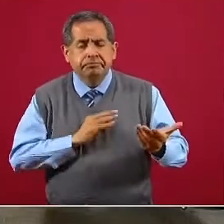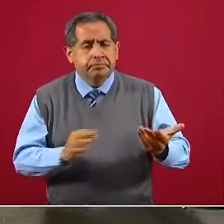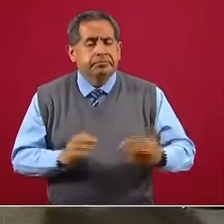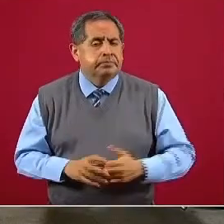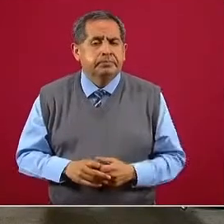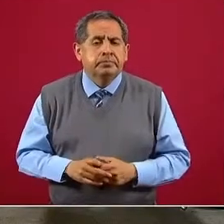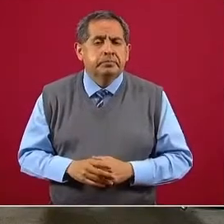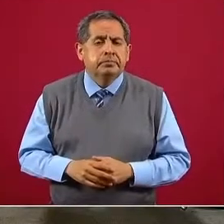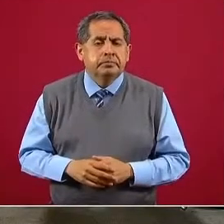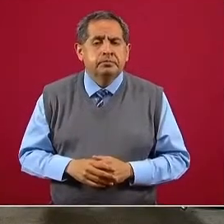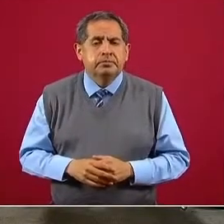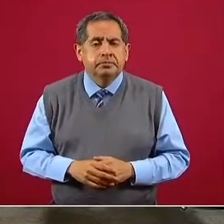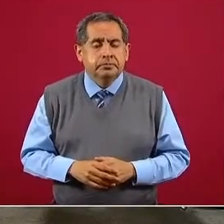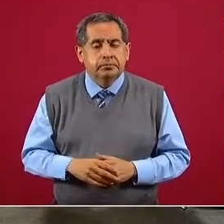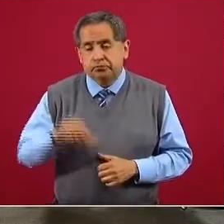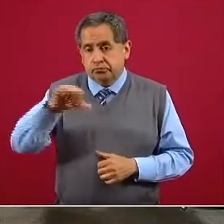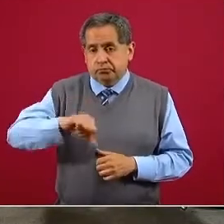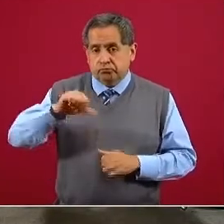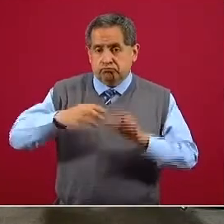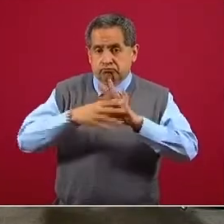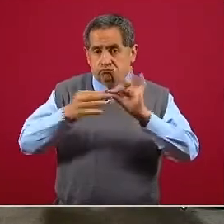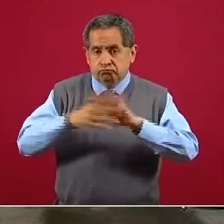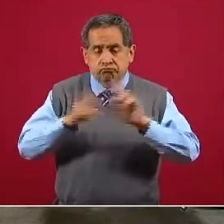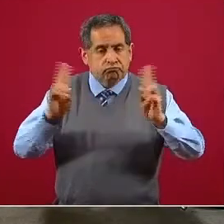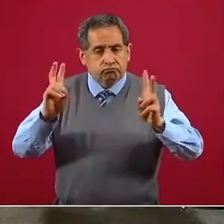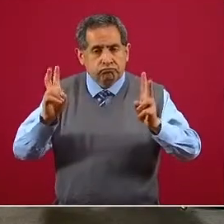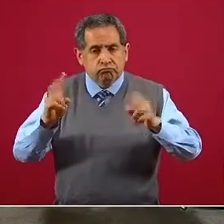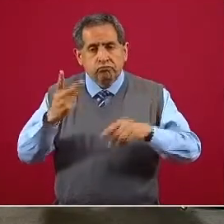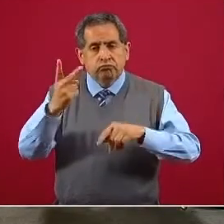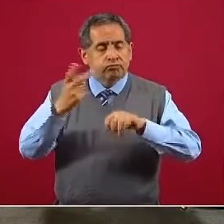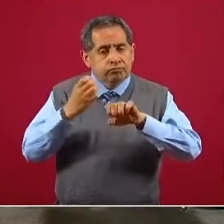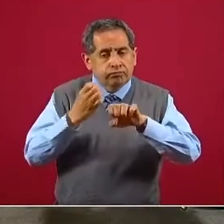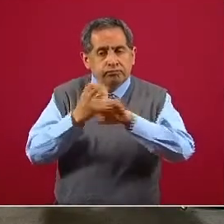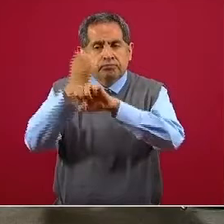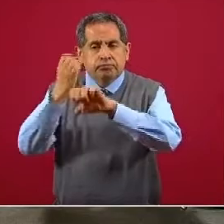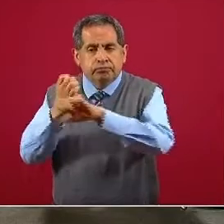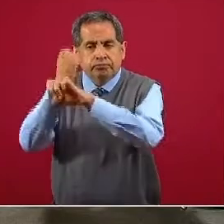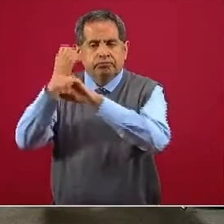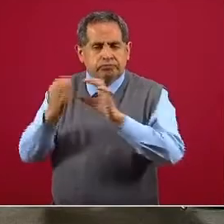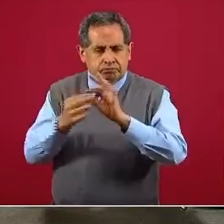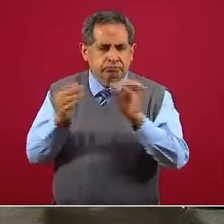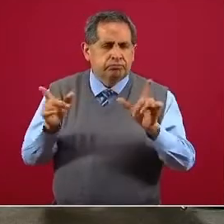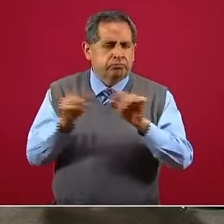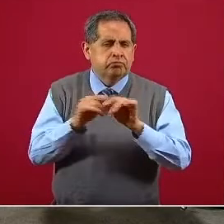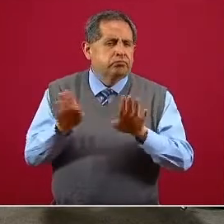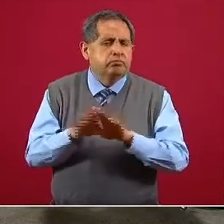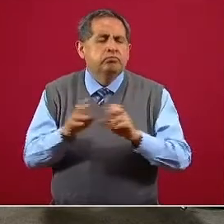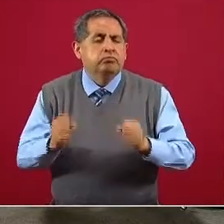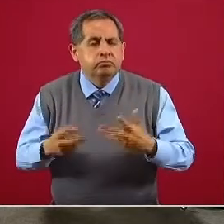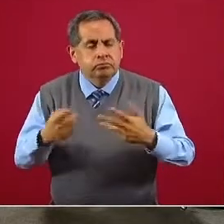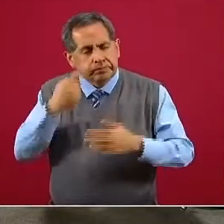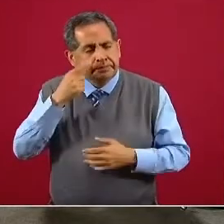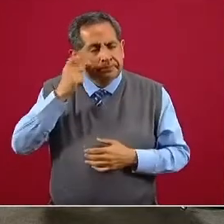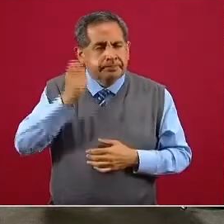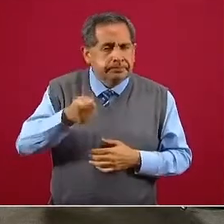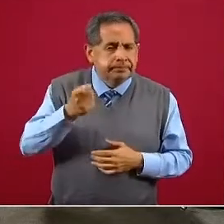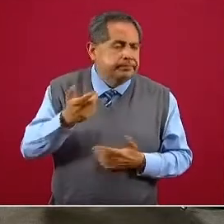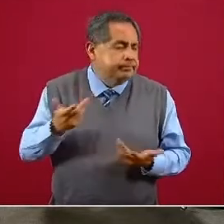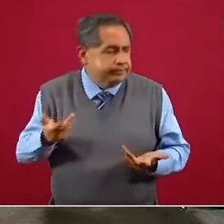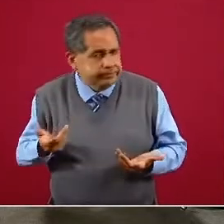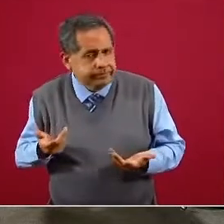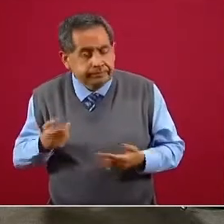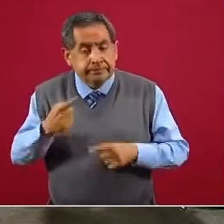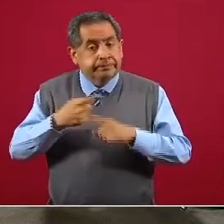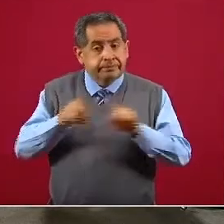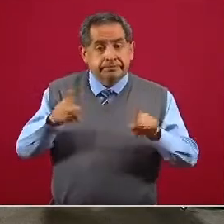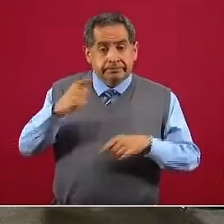diapositiva. El día de hoy vamos a presentar 2 entidades federativas rápidamente que tienen la característica precisamente